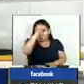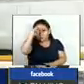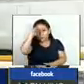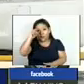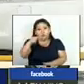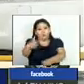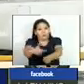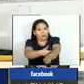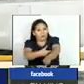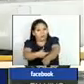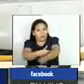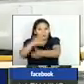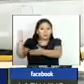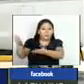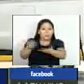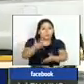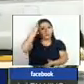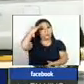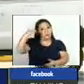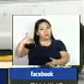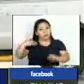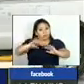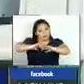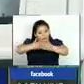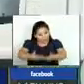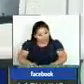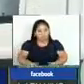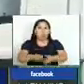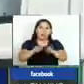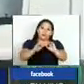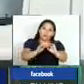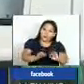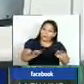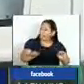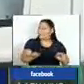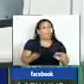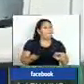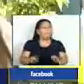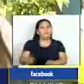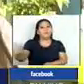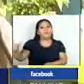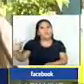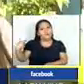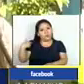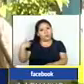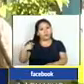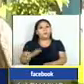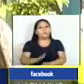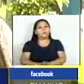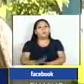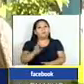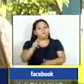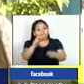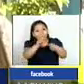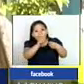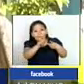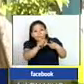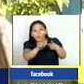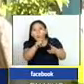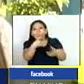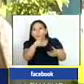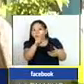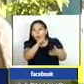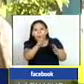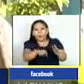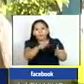este primer lote las mujeres embarazadas niños no tendrán vacuna se continúa con ciertas restricciones para